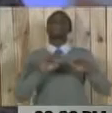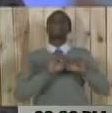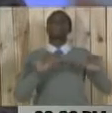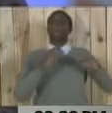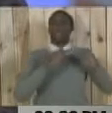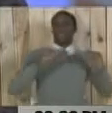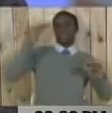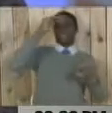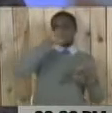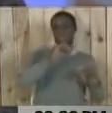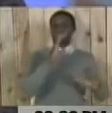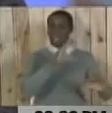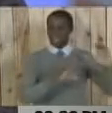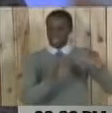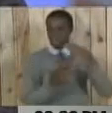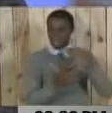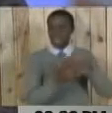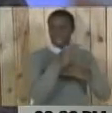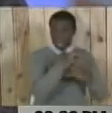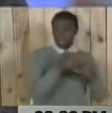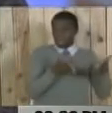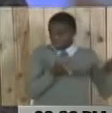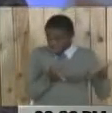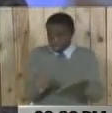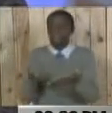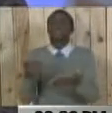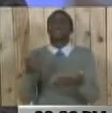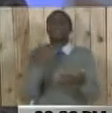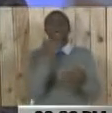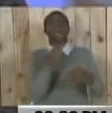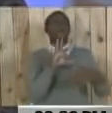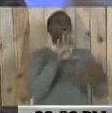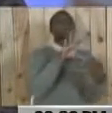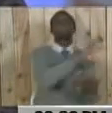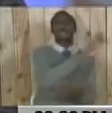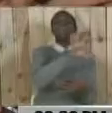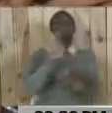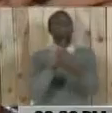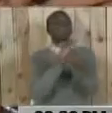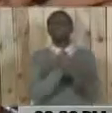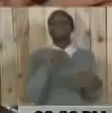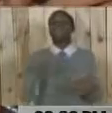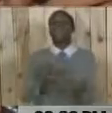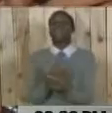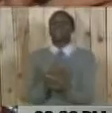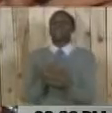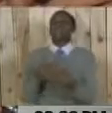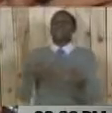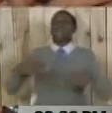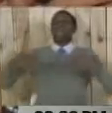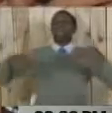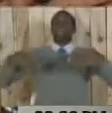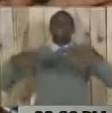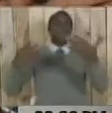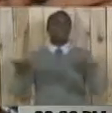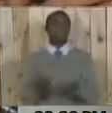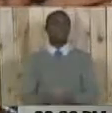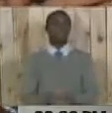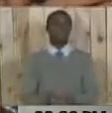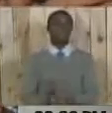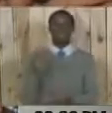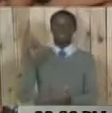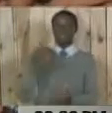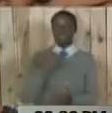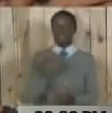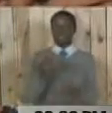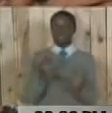en la democratización de la educación con apoyo de países aliados. Estamos estudiando ya con las empresas, con el